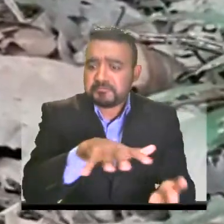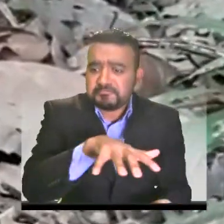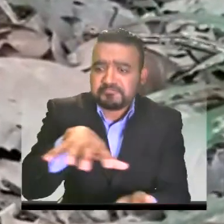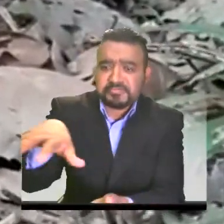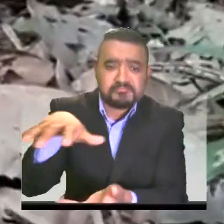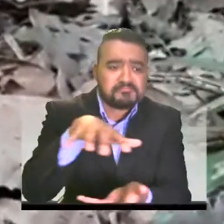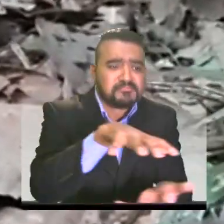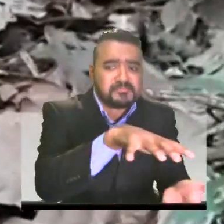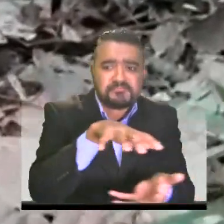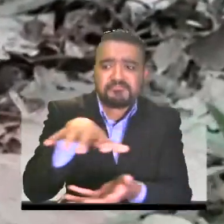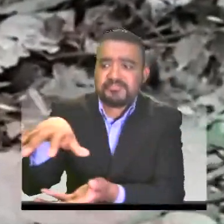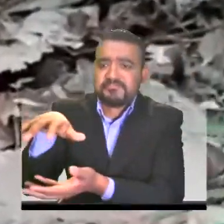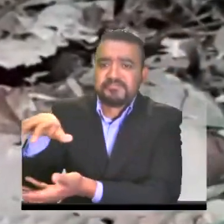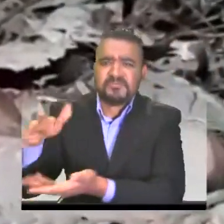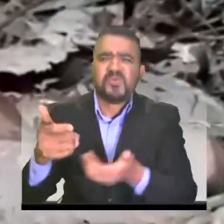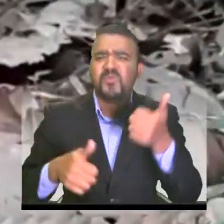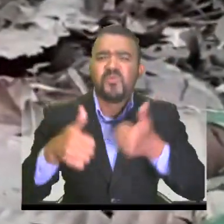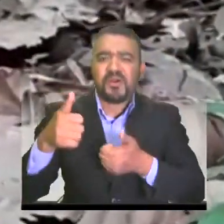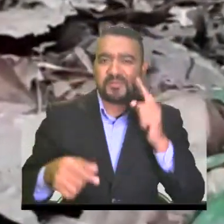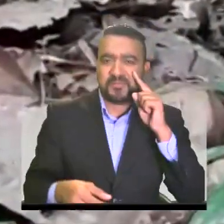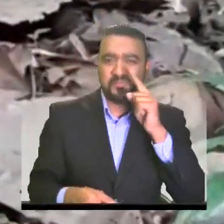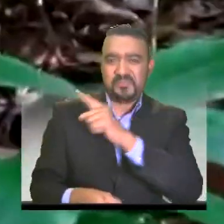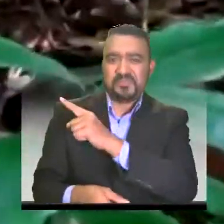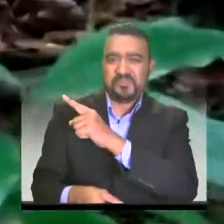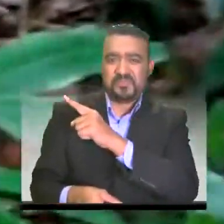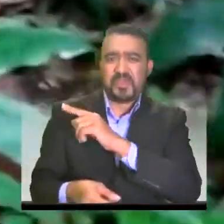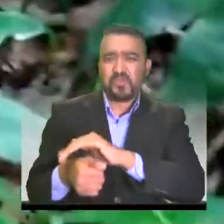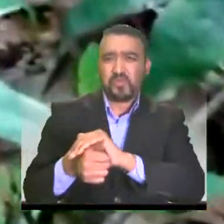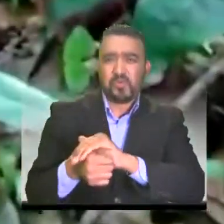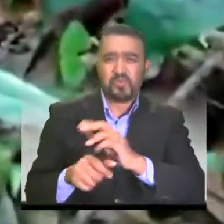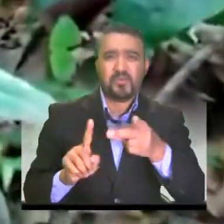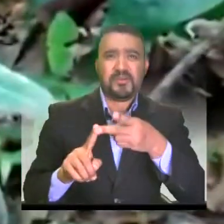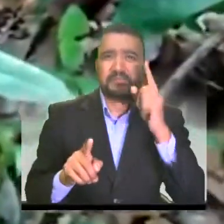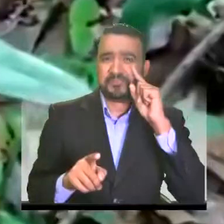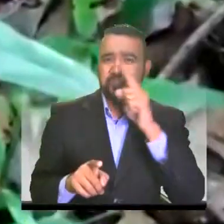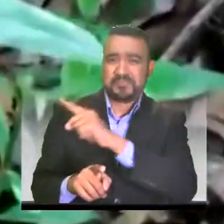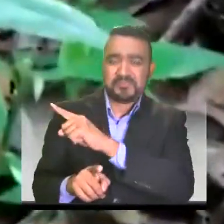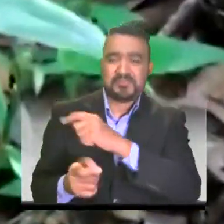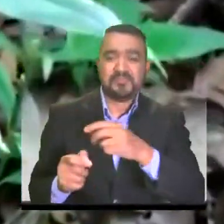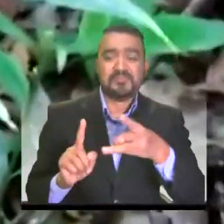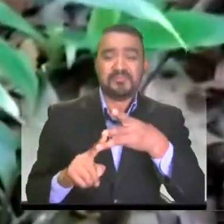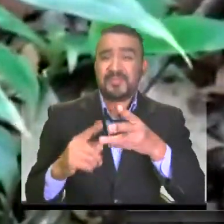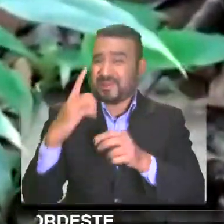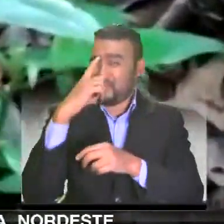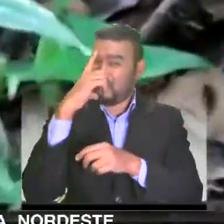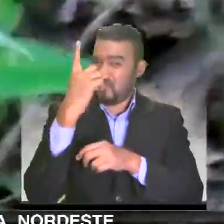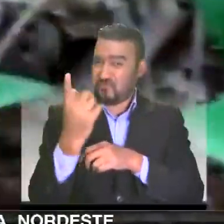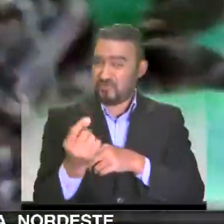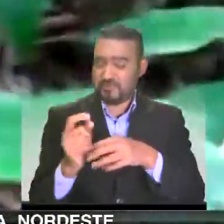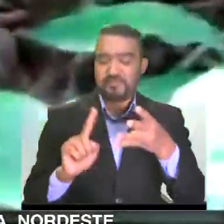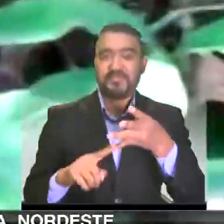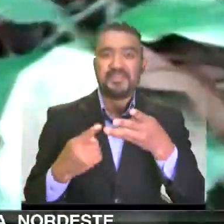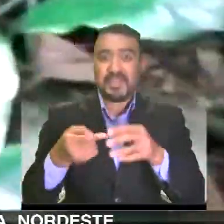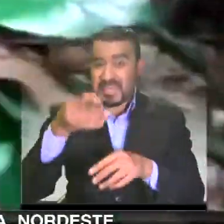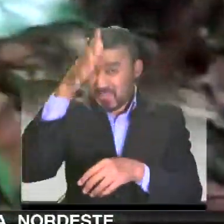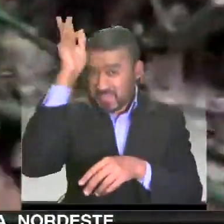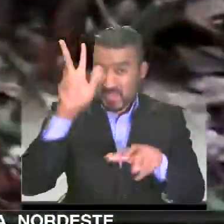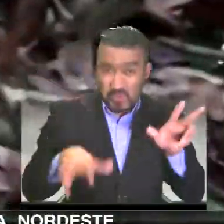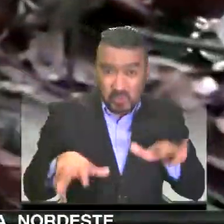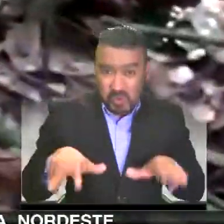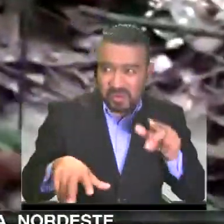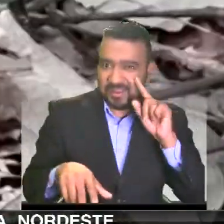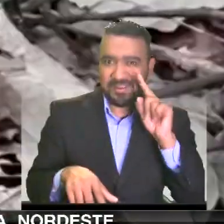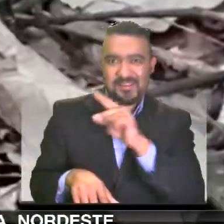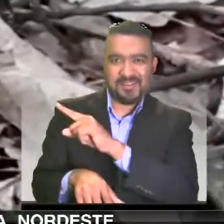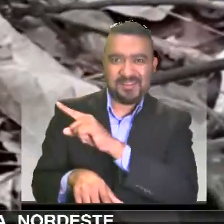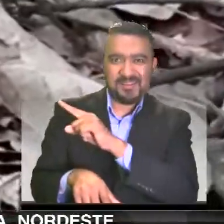Se trata de tortugas morrocoy, cinzontes, zarigüeyas, un tucán collarejo y una iguana que fueron atendidas por